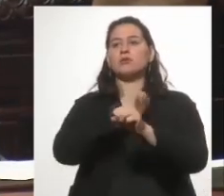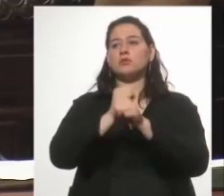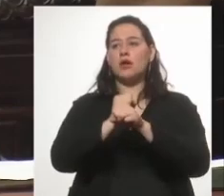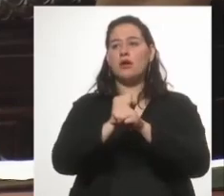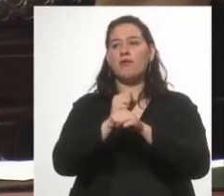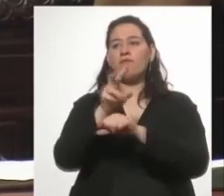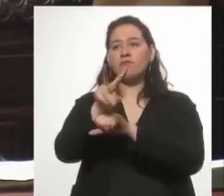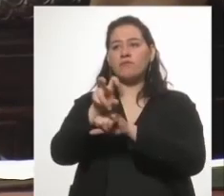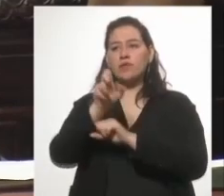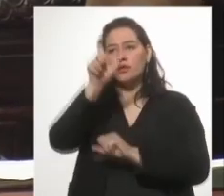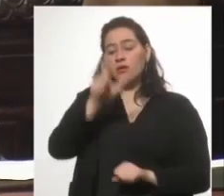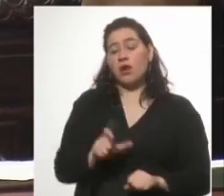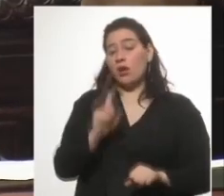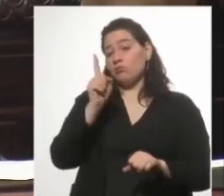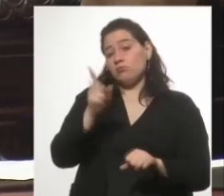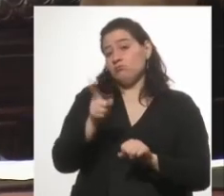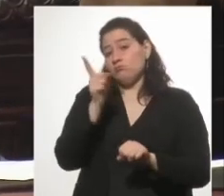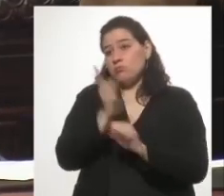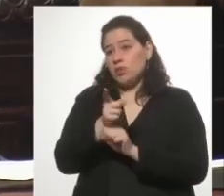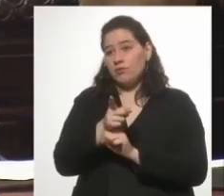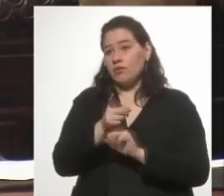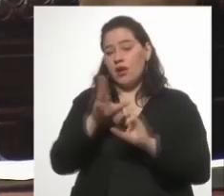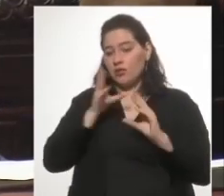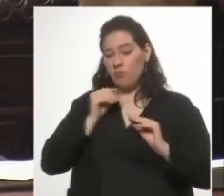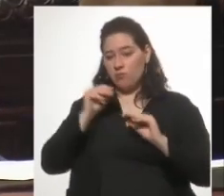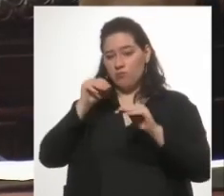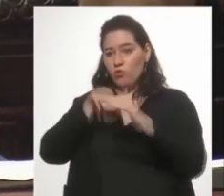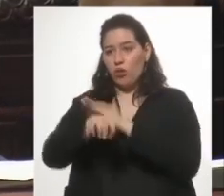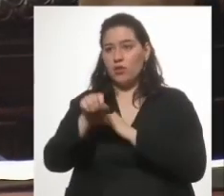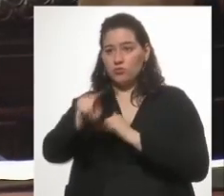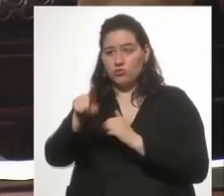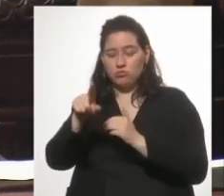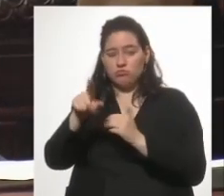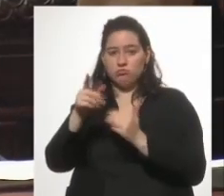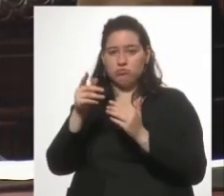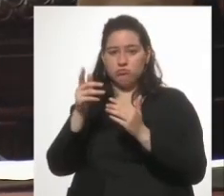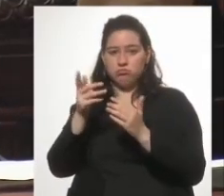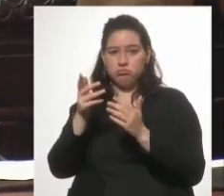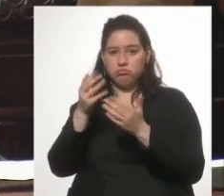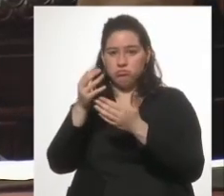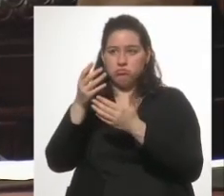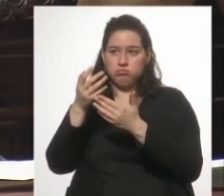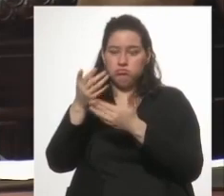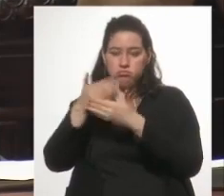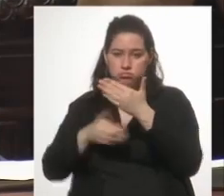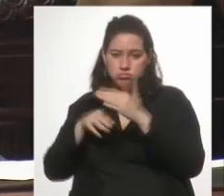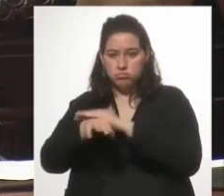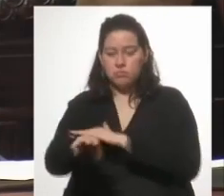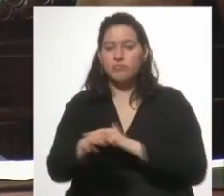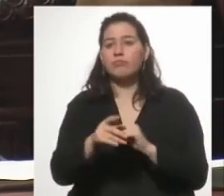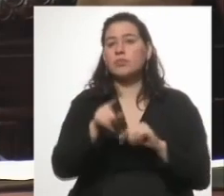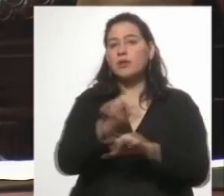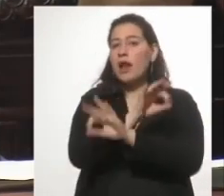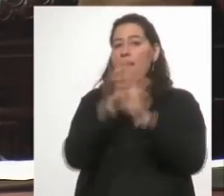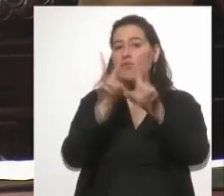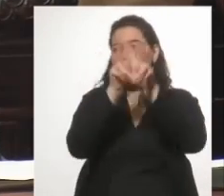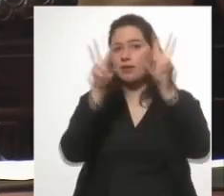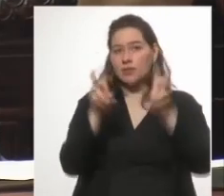el fiscal no tuvo otra opción que archivar sus causas. Es claro que este tema